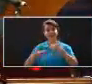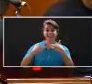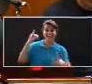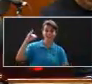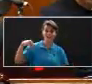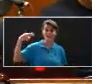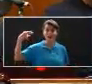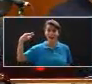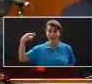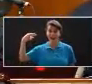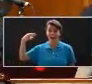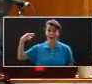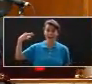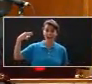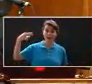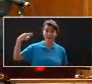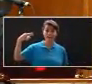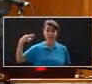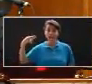Gozaré en Jehová,